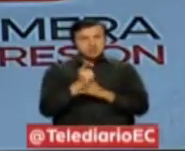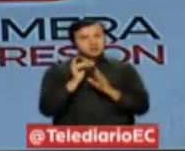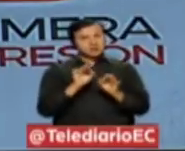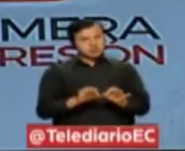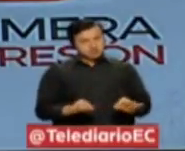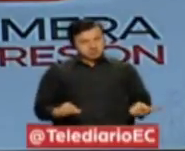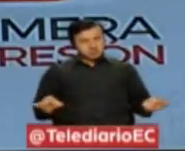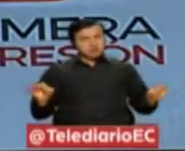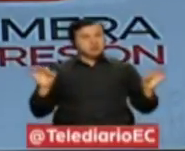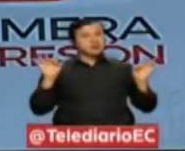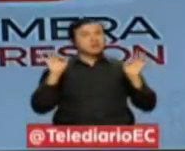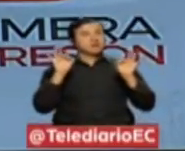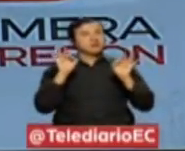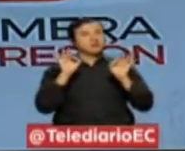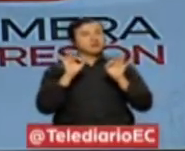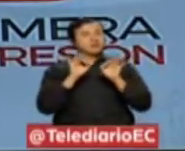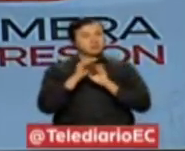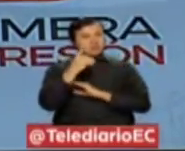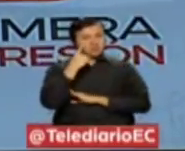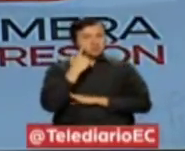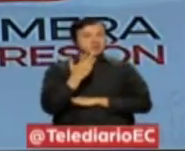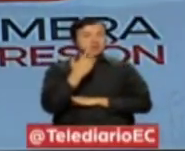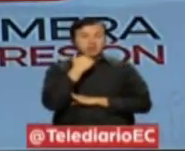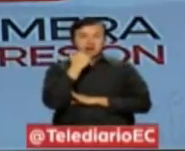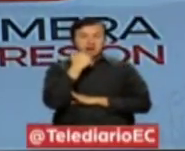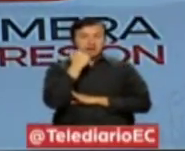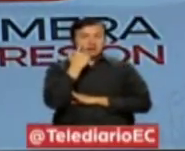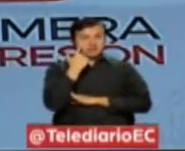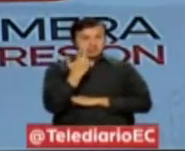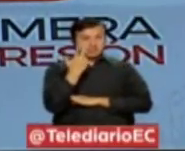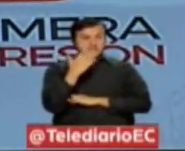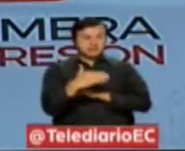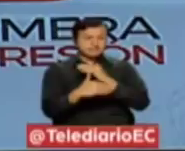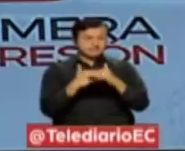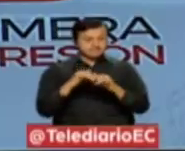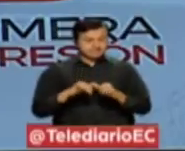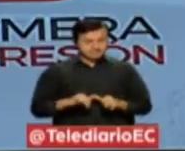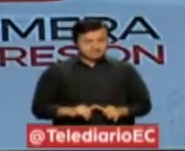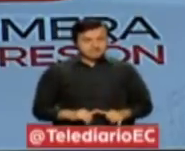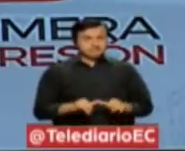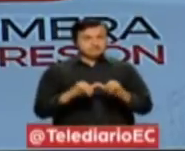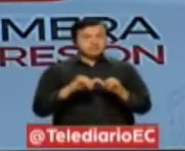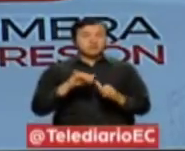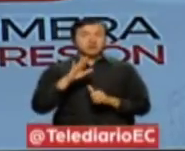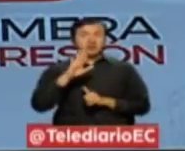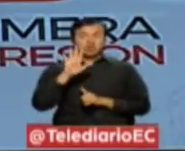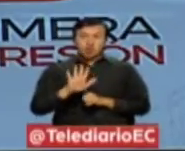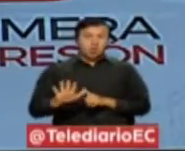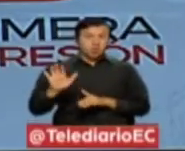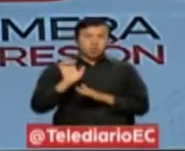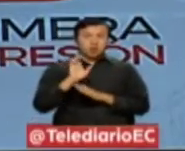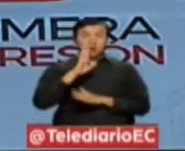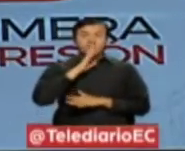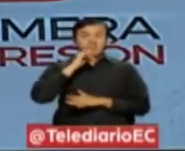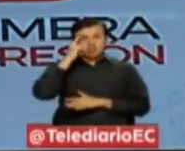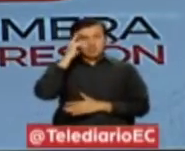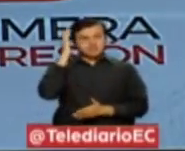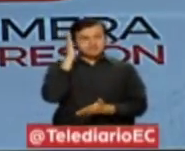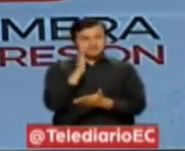indispensable, diría yo, pero que también es posible y de alguna manera se ha venido haciendo, descorreizar el país. ¿En qué